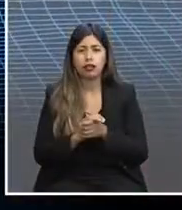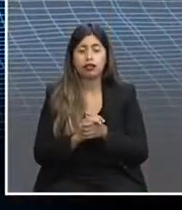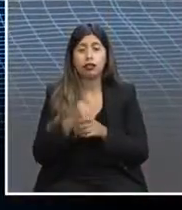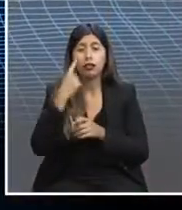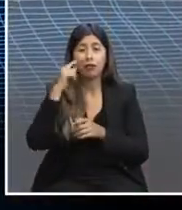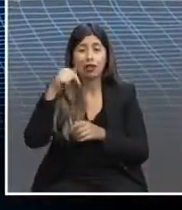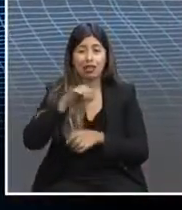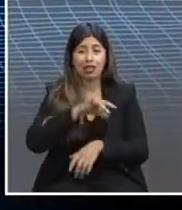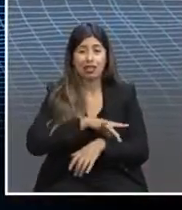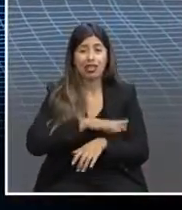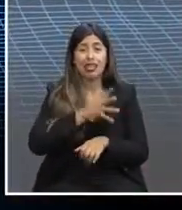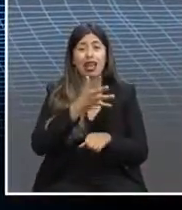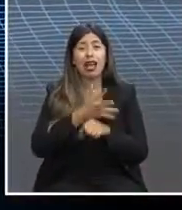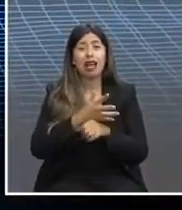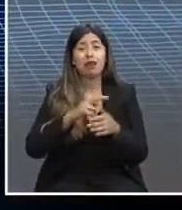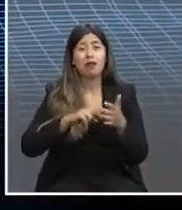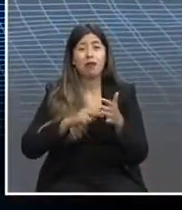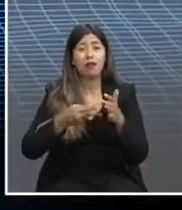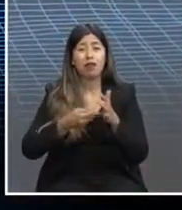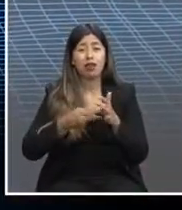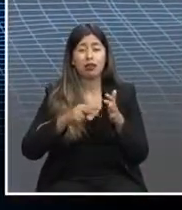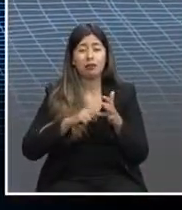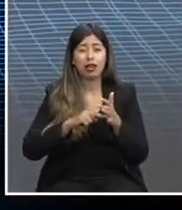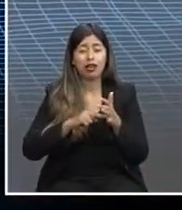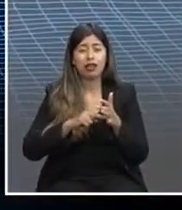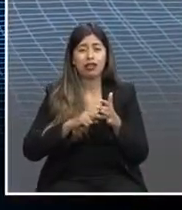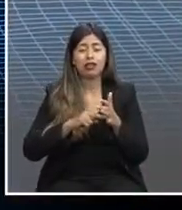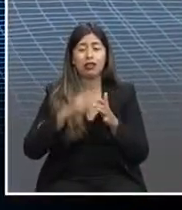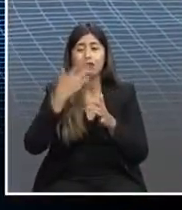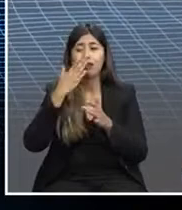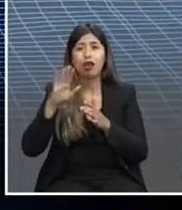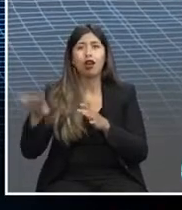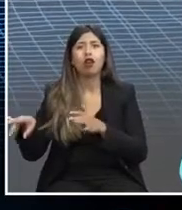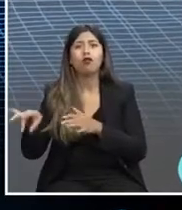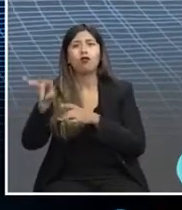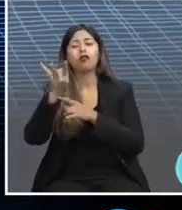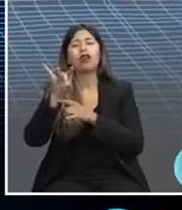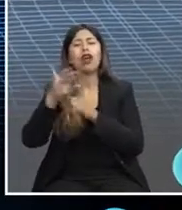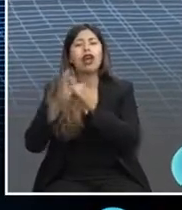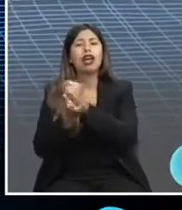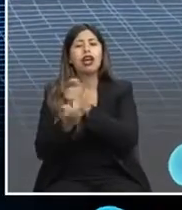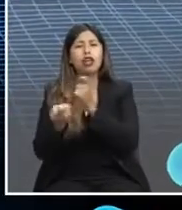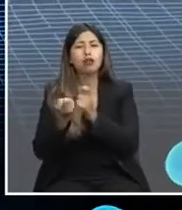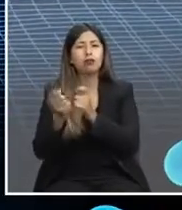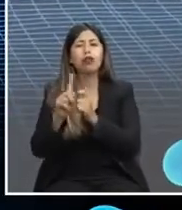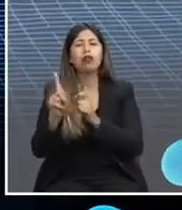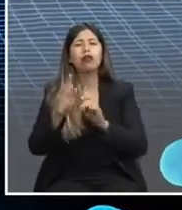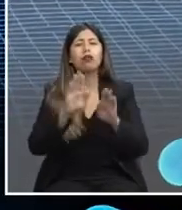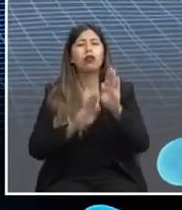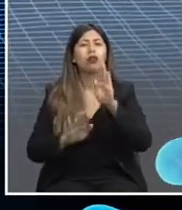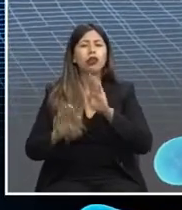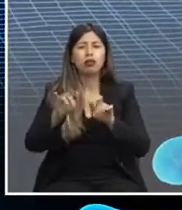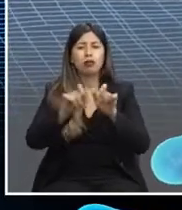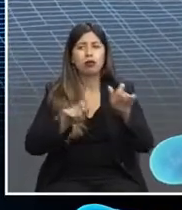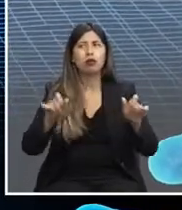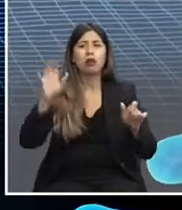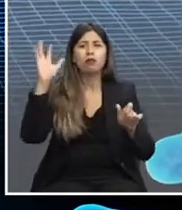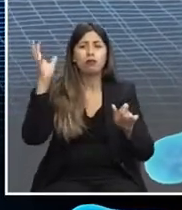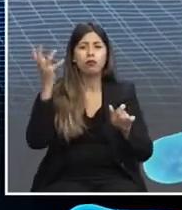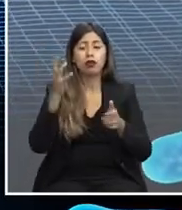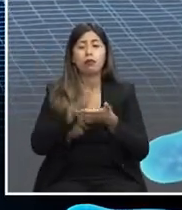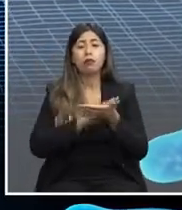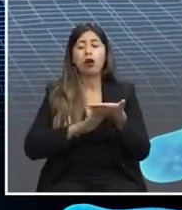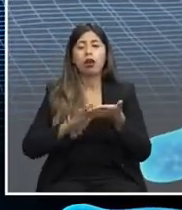tenemos un problema. Privilegiamos la economía por sobre la protección de las personas y el medio ambiente.